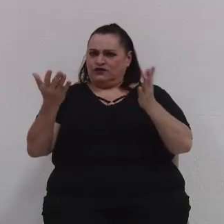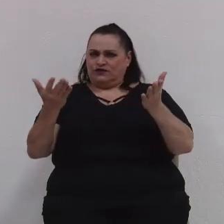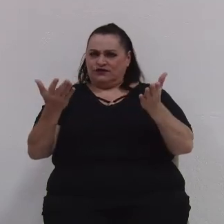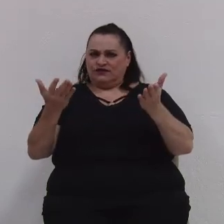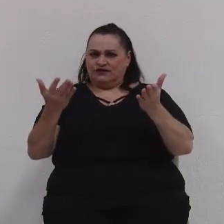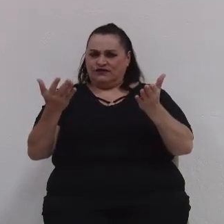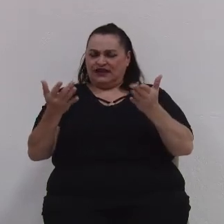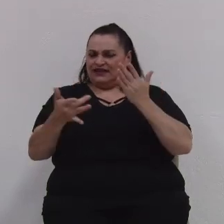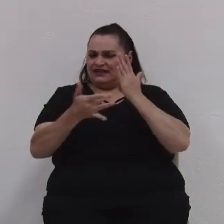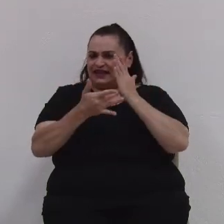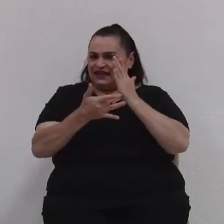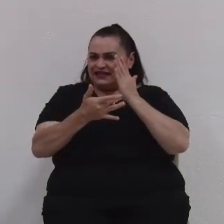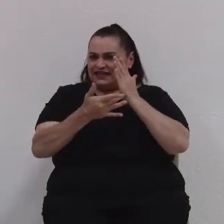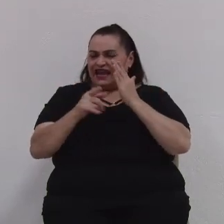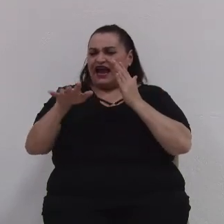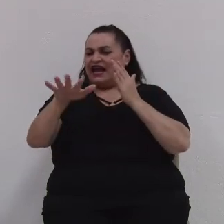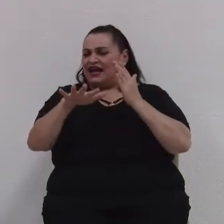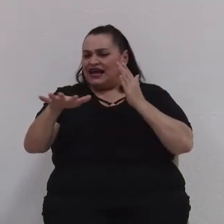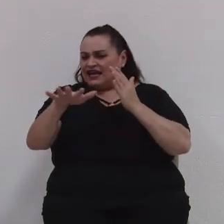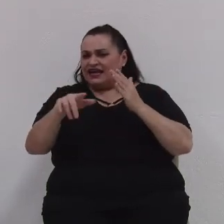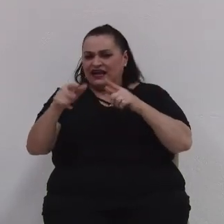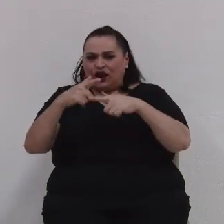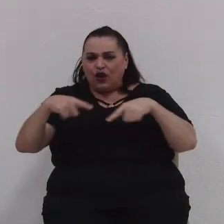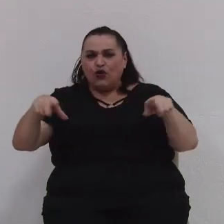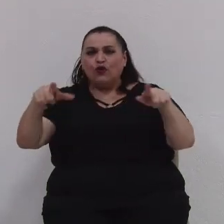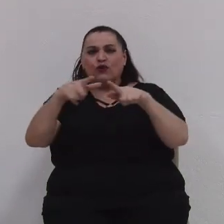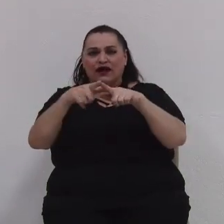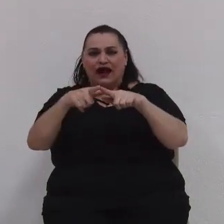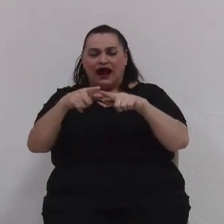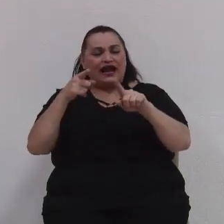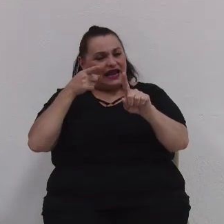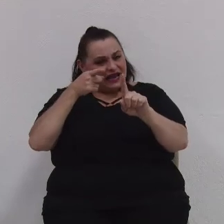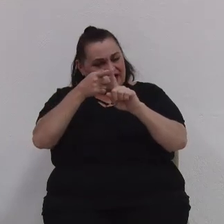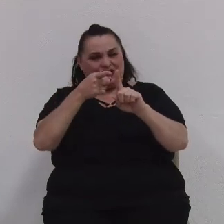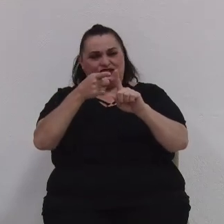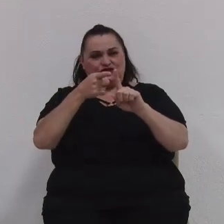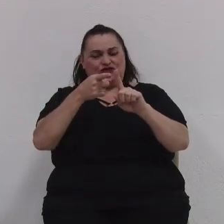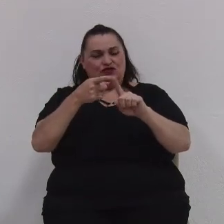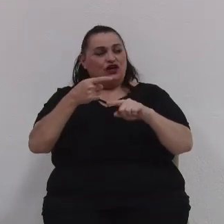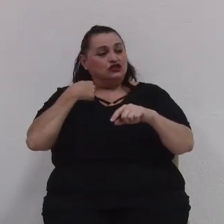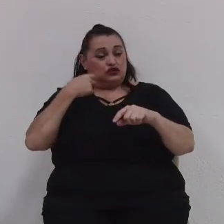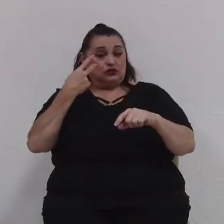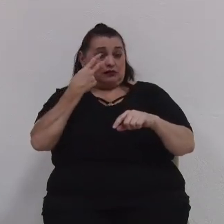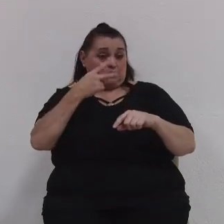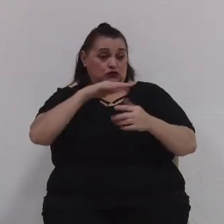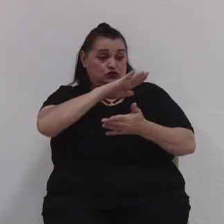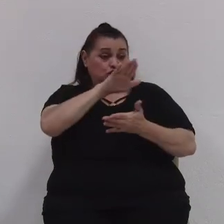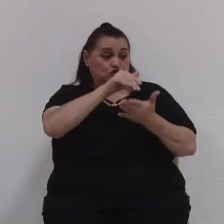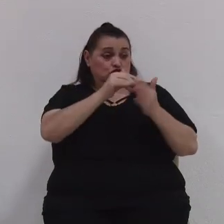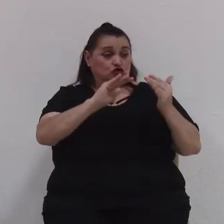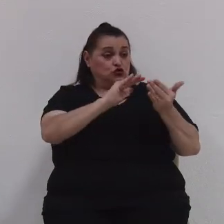y técnica en ese entorno? O sea, a eso voy. Y si vamos a las ciudades,